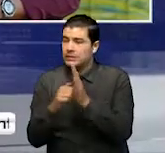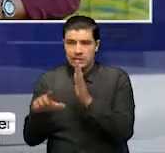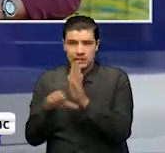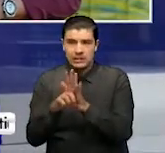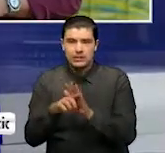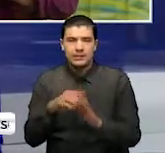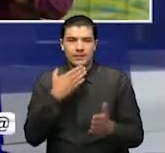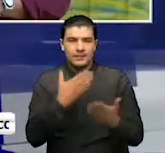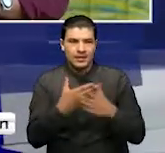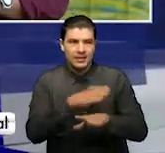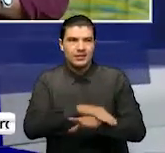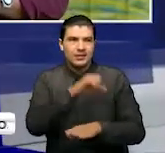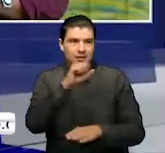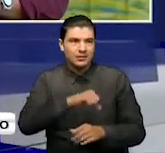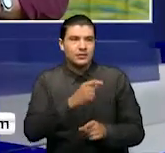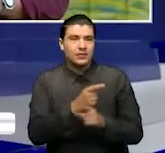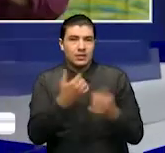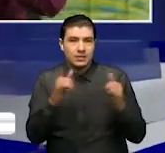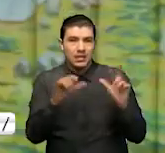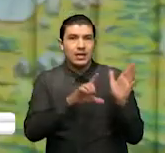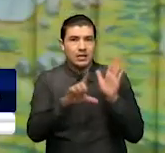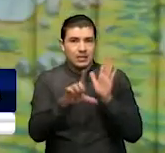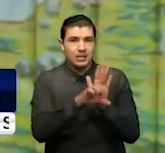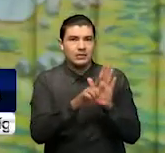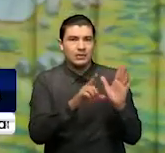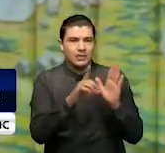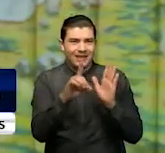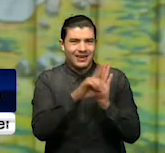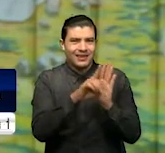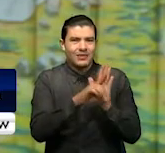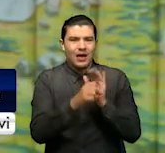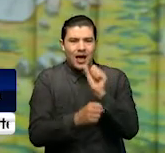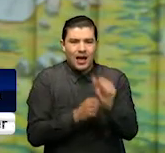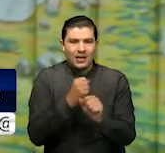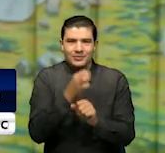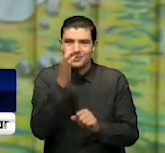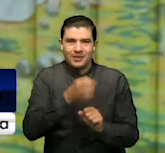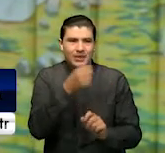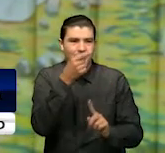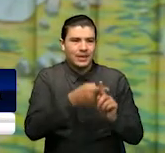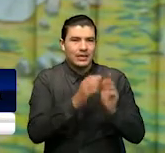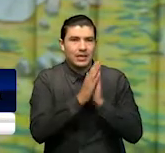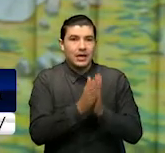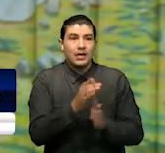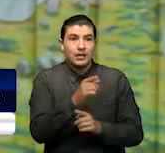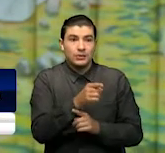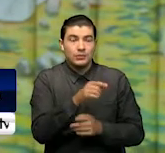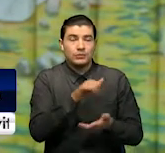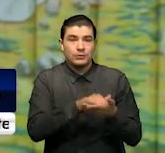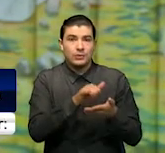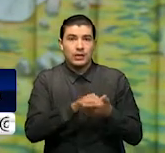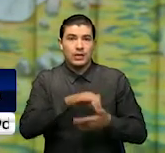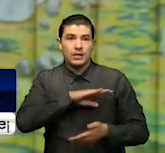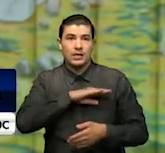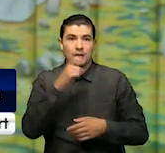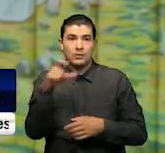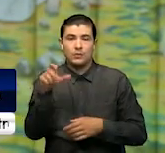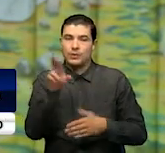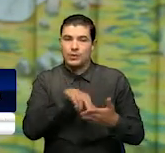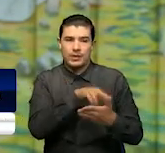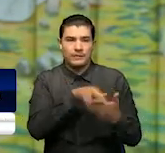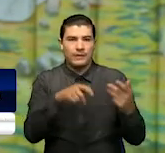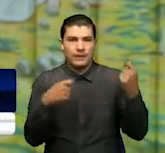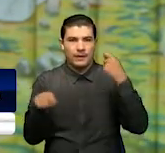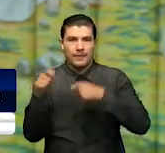muy buenas tardes ya está listo el decreto que año año entra en vigencia en donde la alcaldía de cúcuta prohíbe la venta de pólvora en la zona céntrica pero la